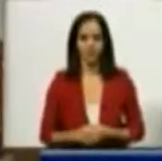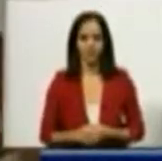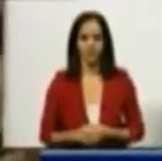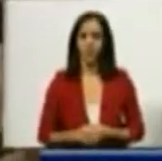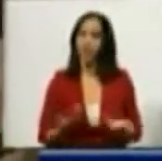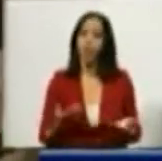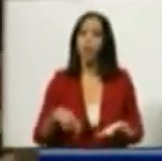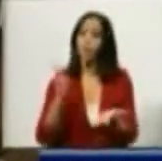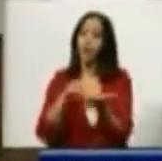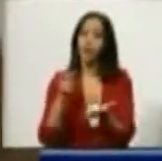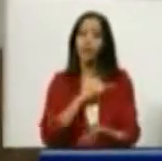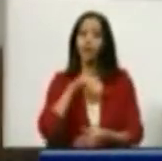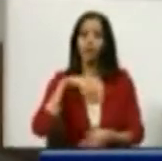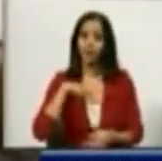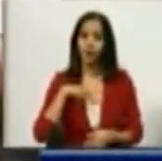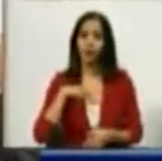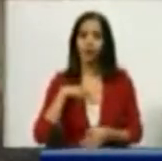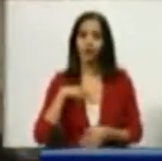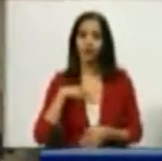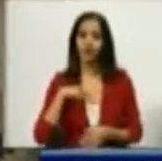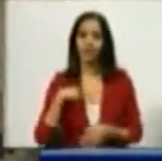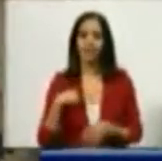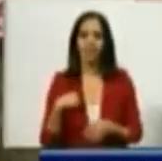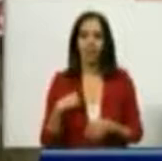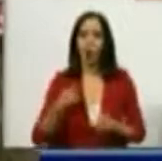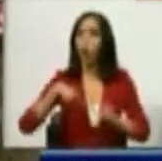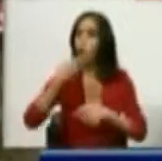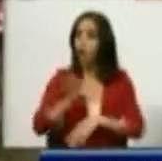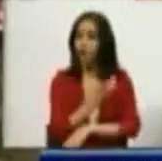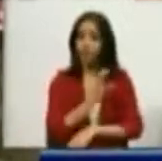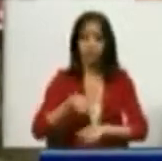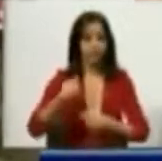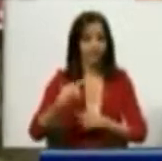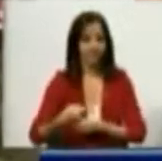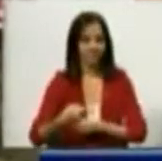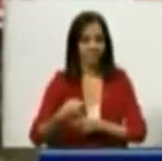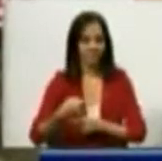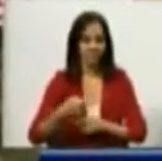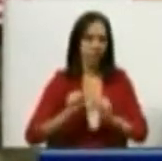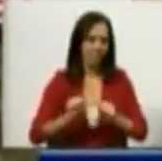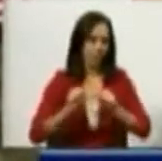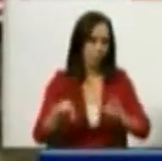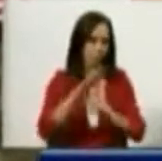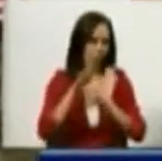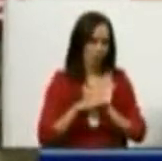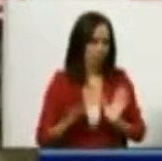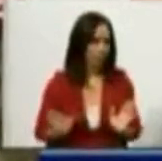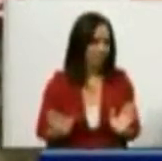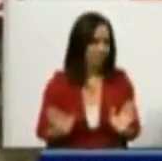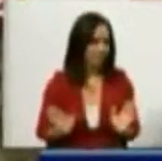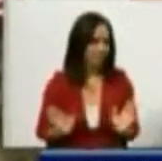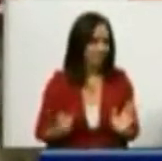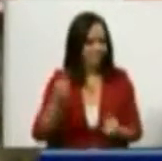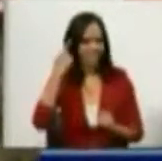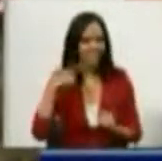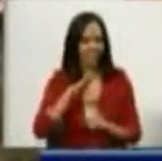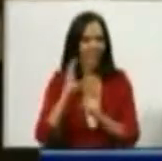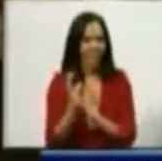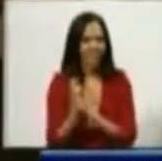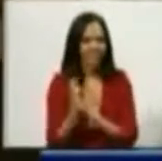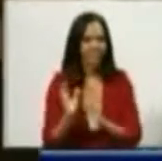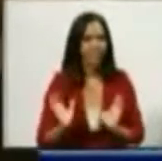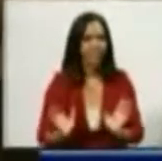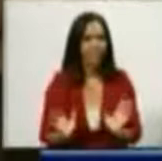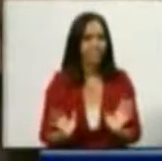vamos nosotros metemos otra canción o seguimos con el programa sabe tradición